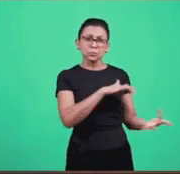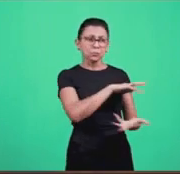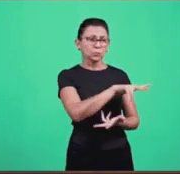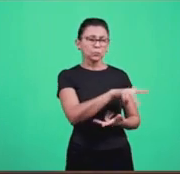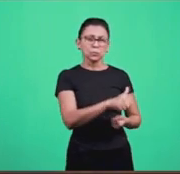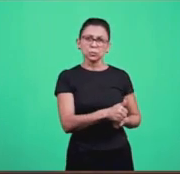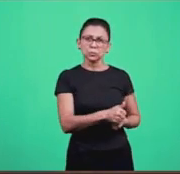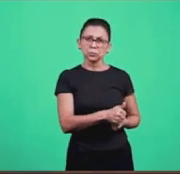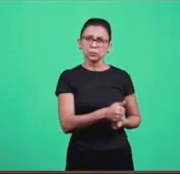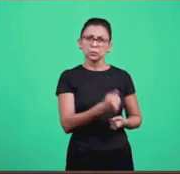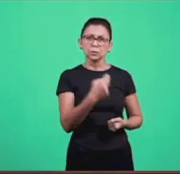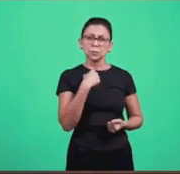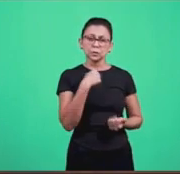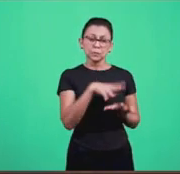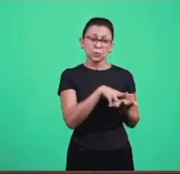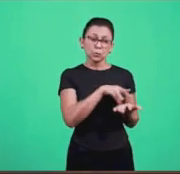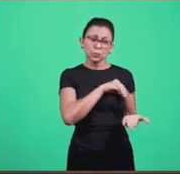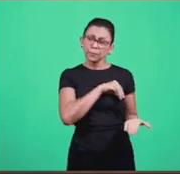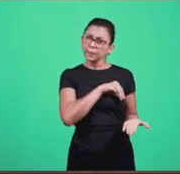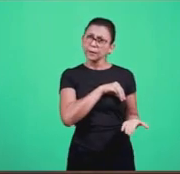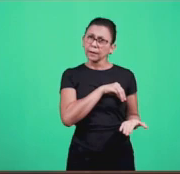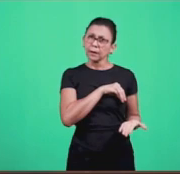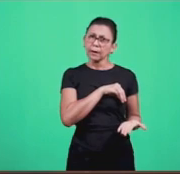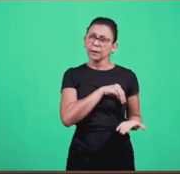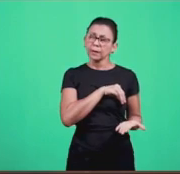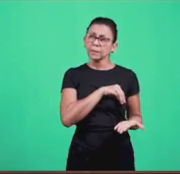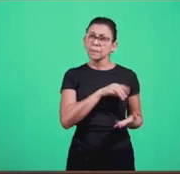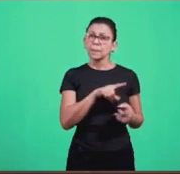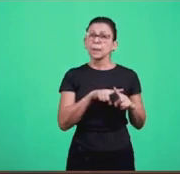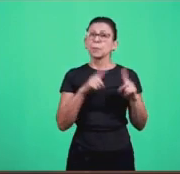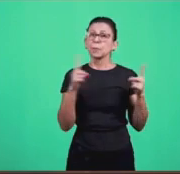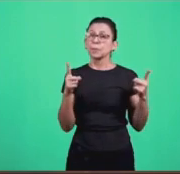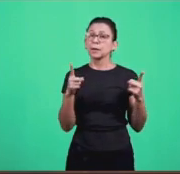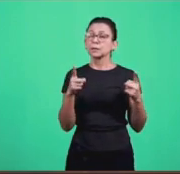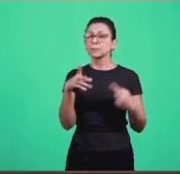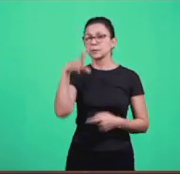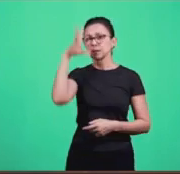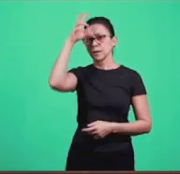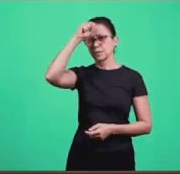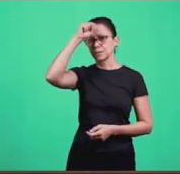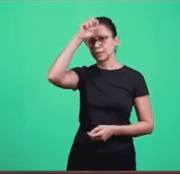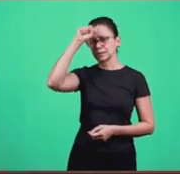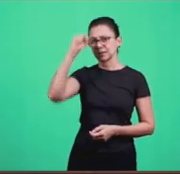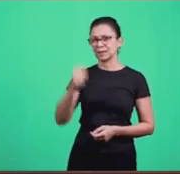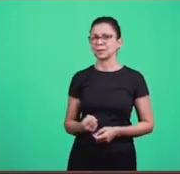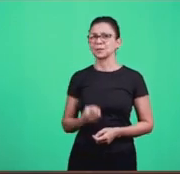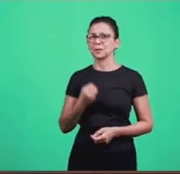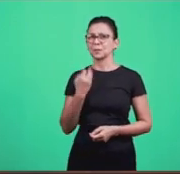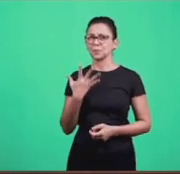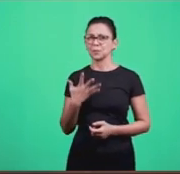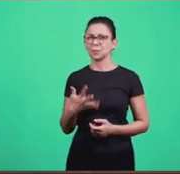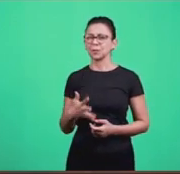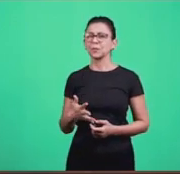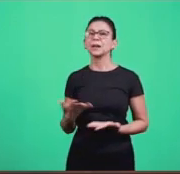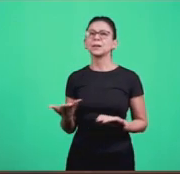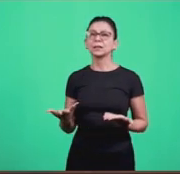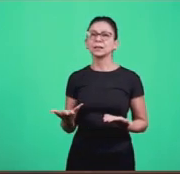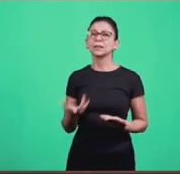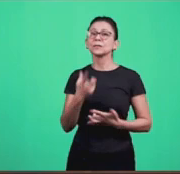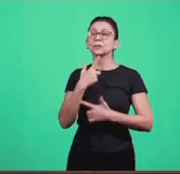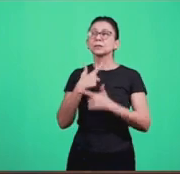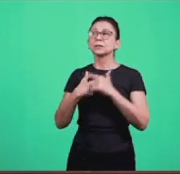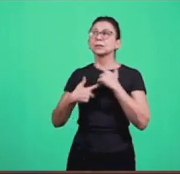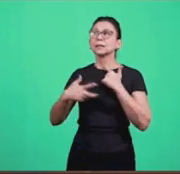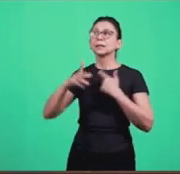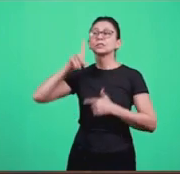forma de este ciclo. No tenemos que tomar esa forma. Nosotros tenemos que aprender cuál